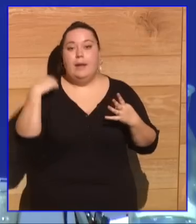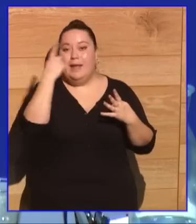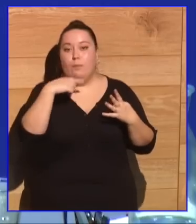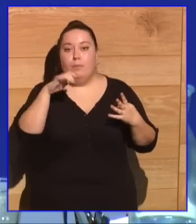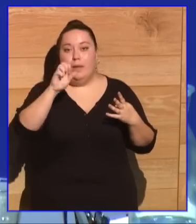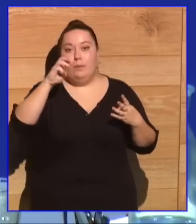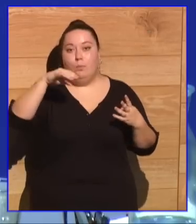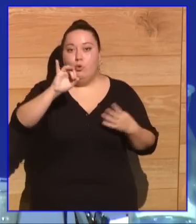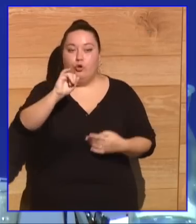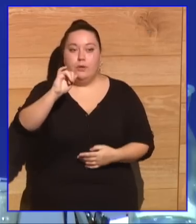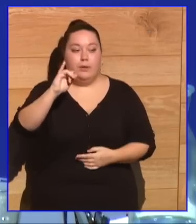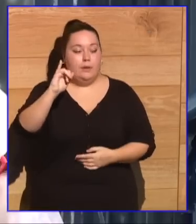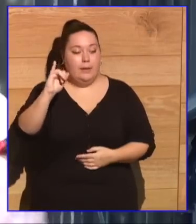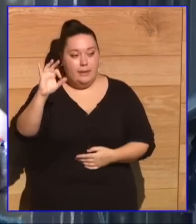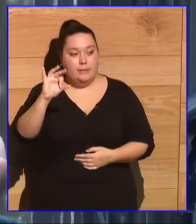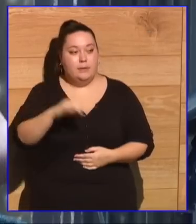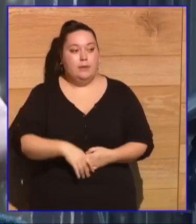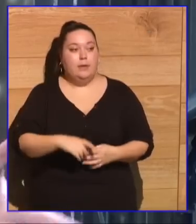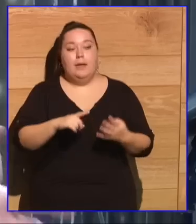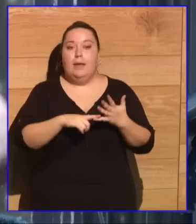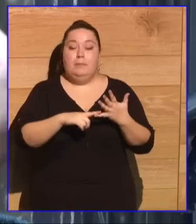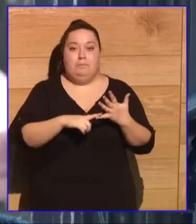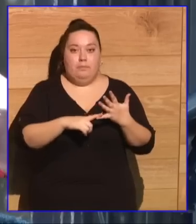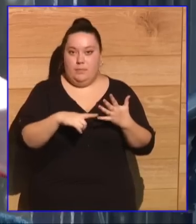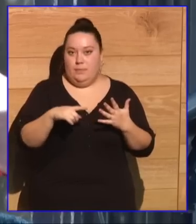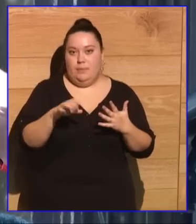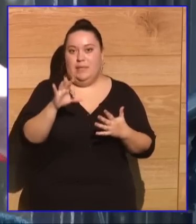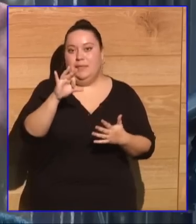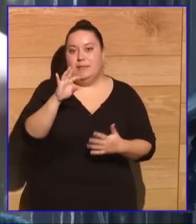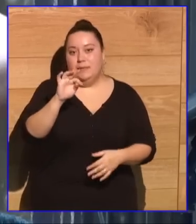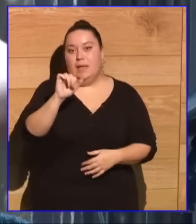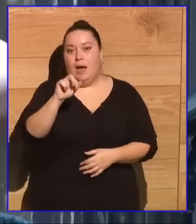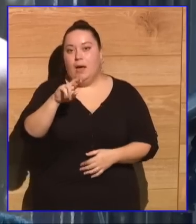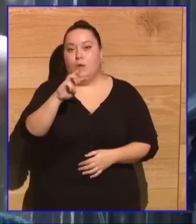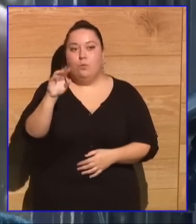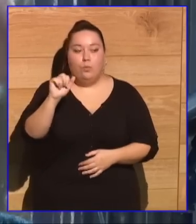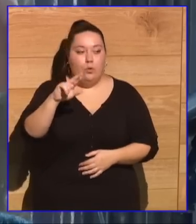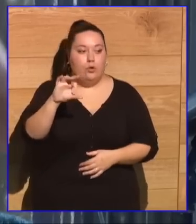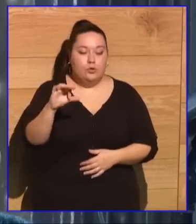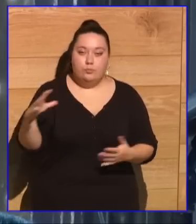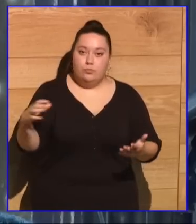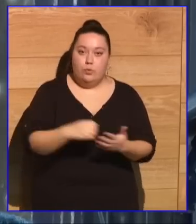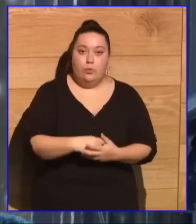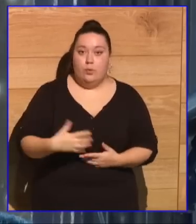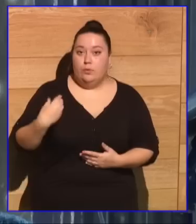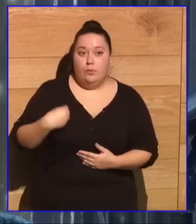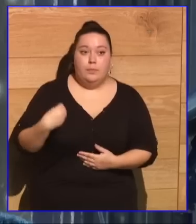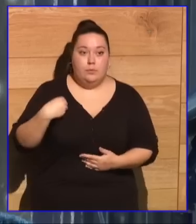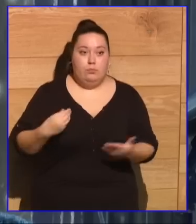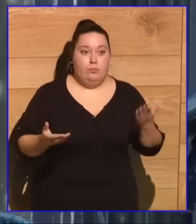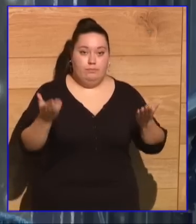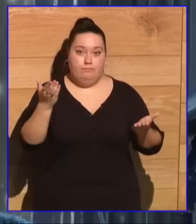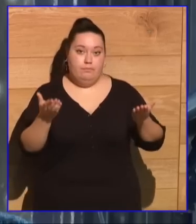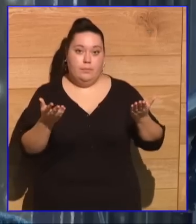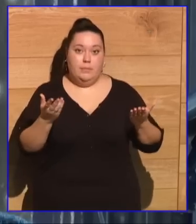película... también, por desgracia, Hamlet o Star Wars, da igual. Y todo lo cortas en lo que acaba de decir Rodrigo. Efectivamente,